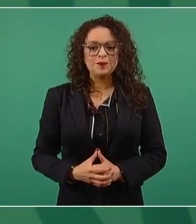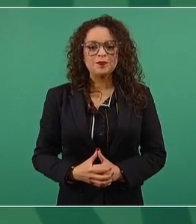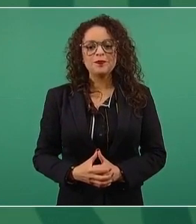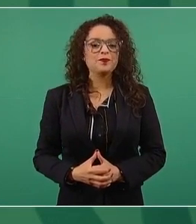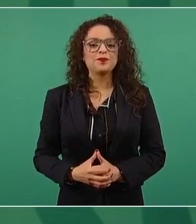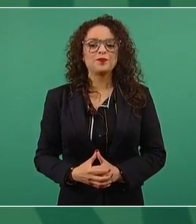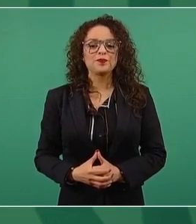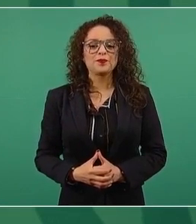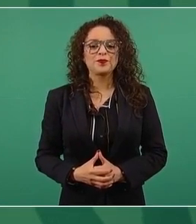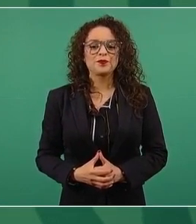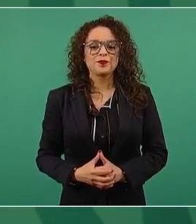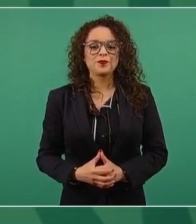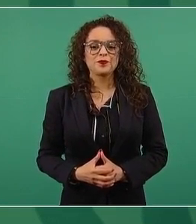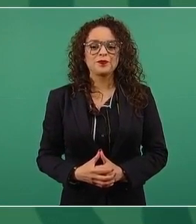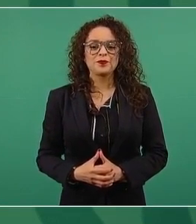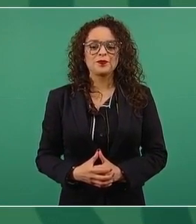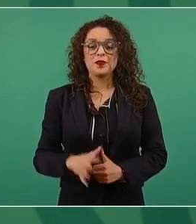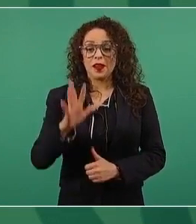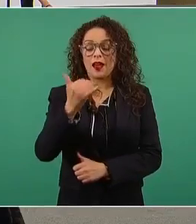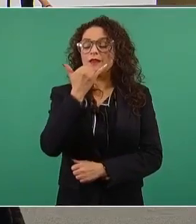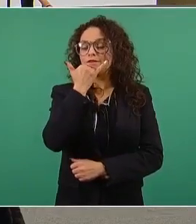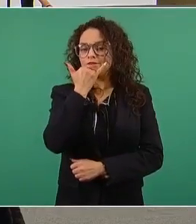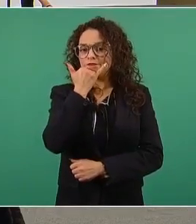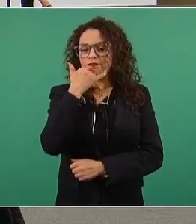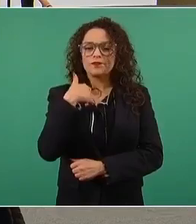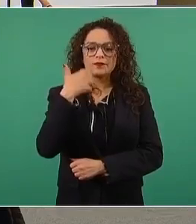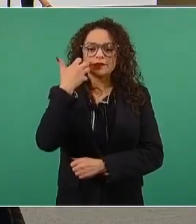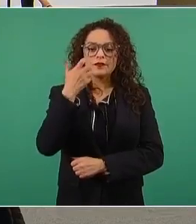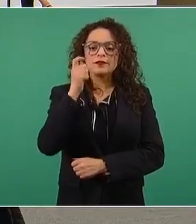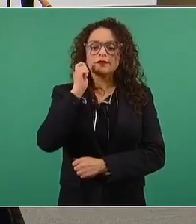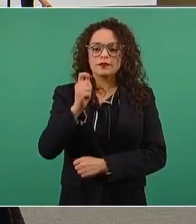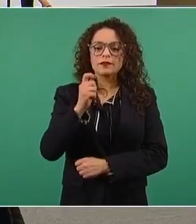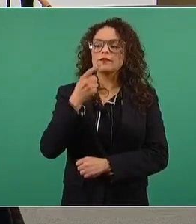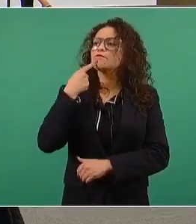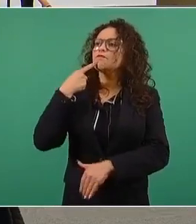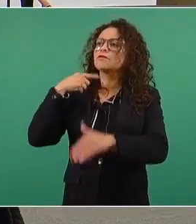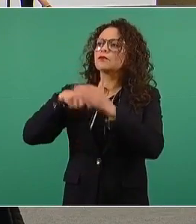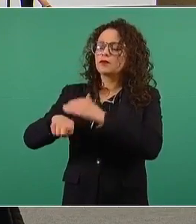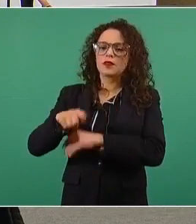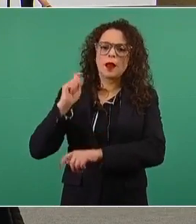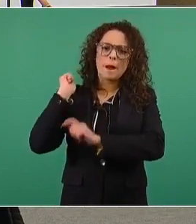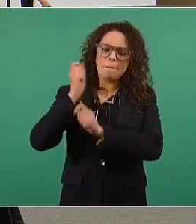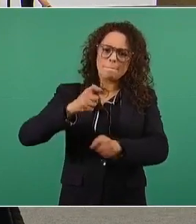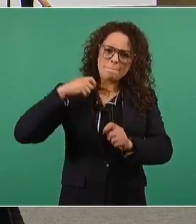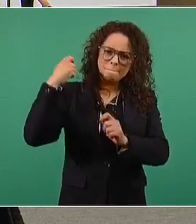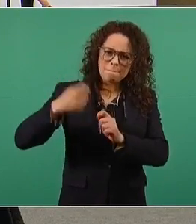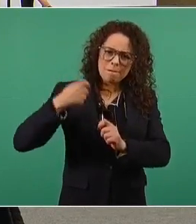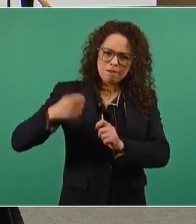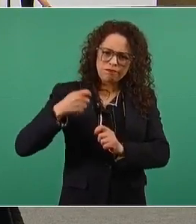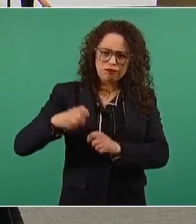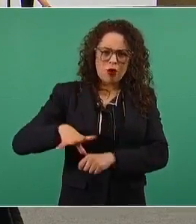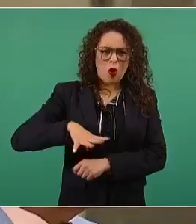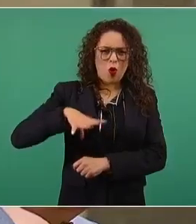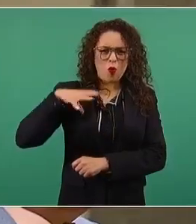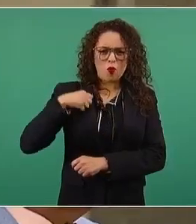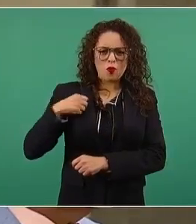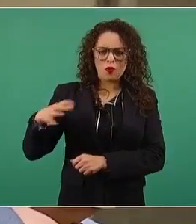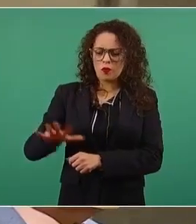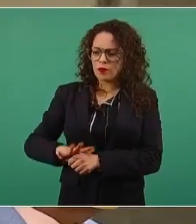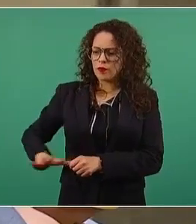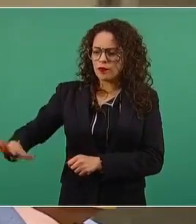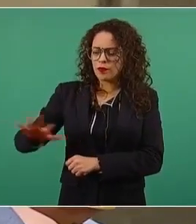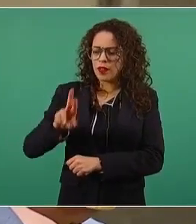Presidente, perdone, es que por otro lado también quiero denunciar la pesca ilegal en nuestro país, como en el archipiélago